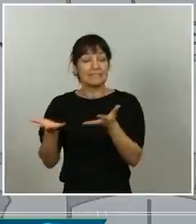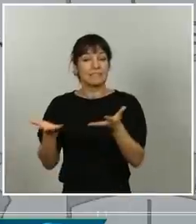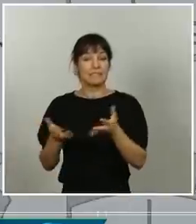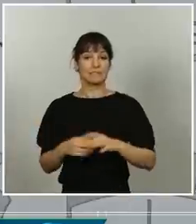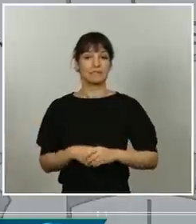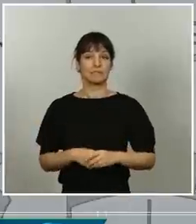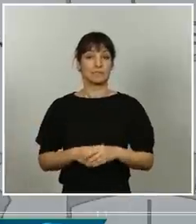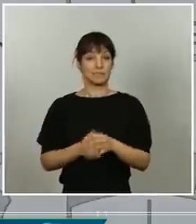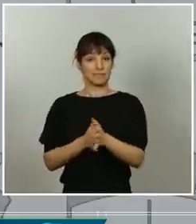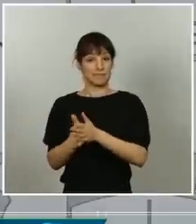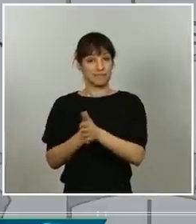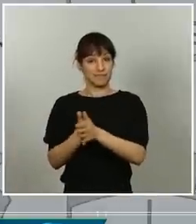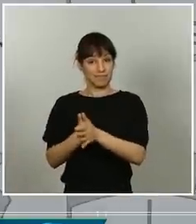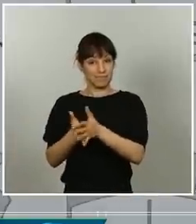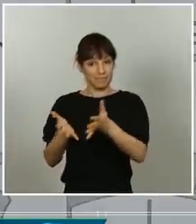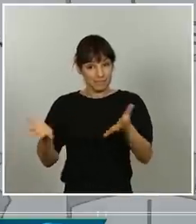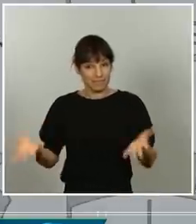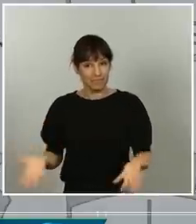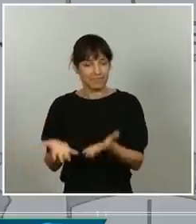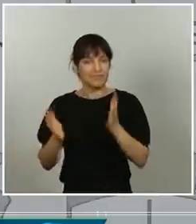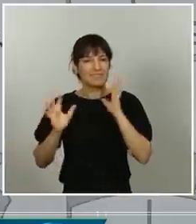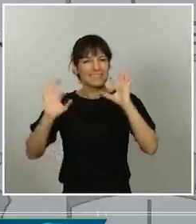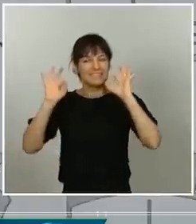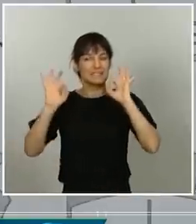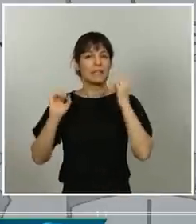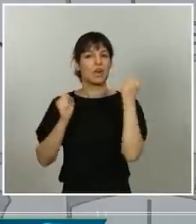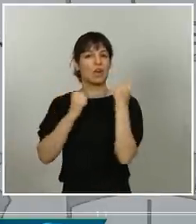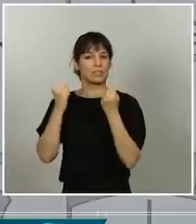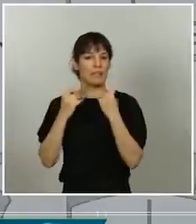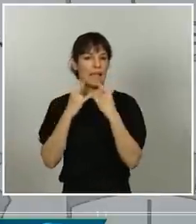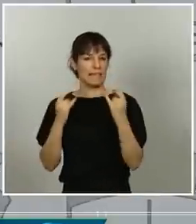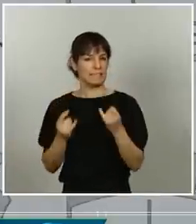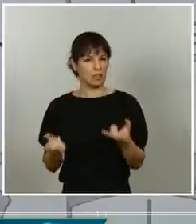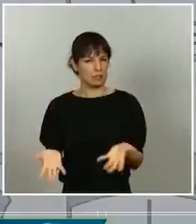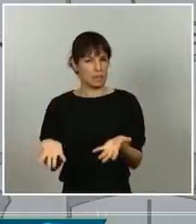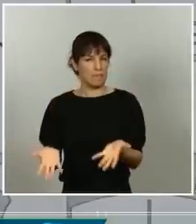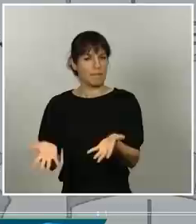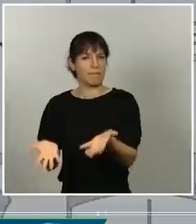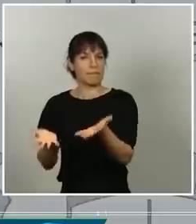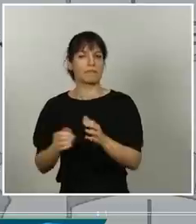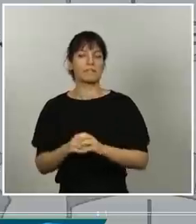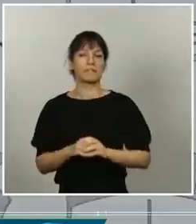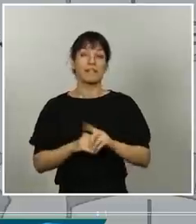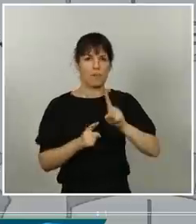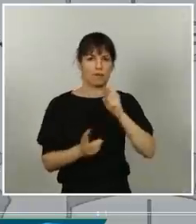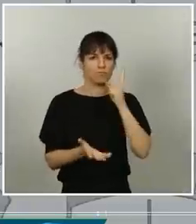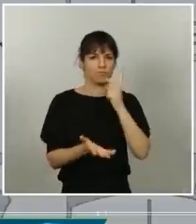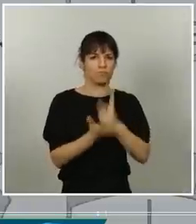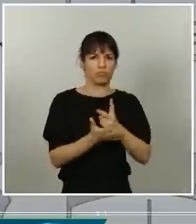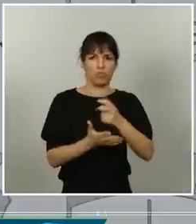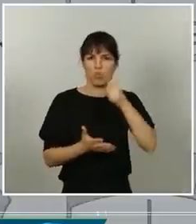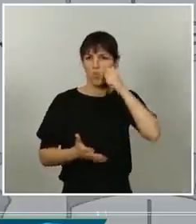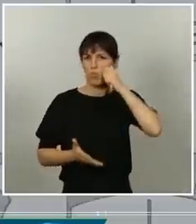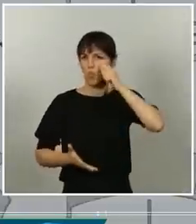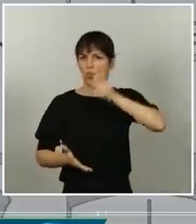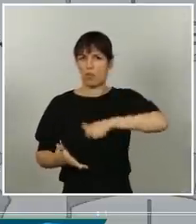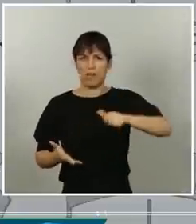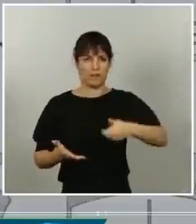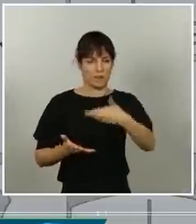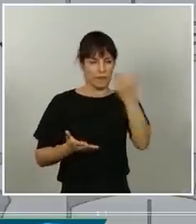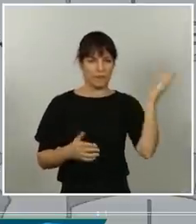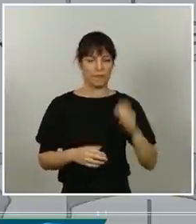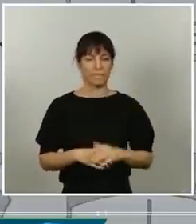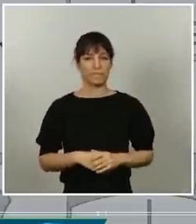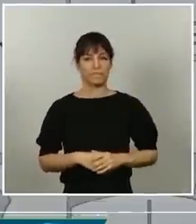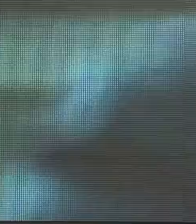puede estar funcionando, y en efecto, desde luego, no se produce debacle, aunque sí se produce en el caso de Podemos, que sí que tiene una